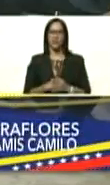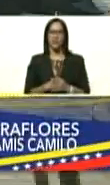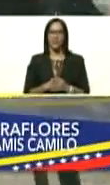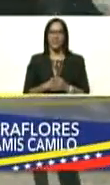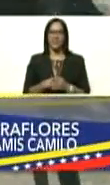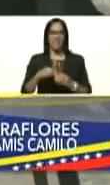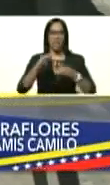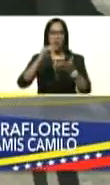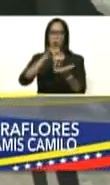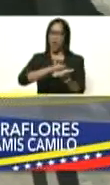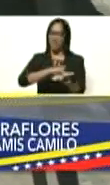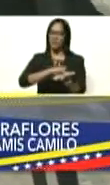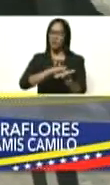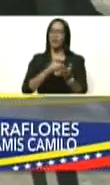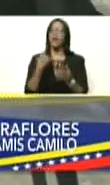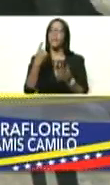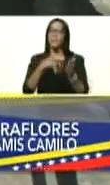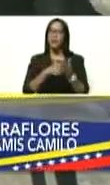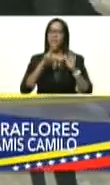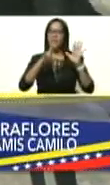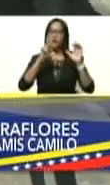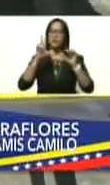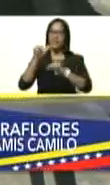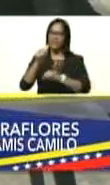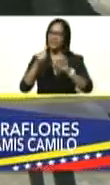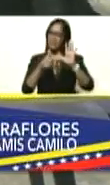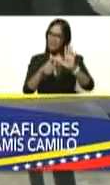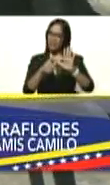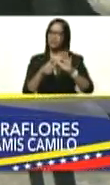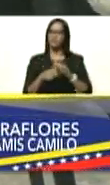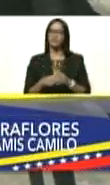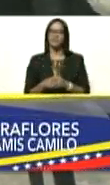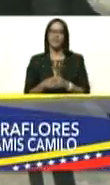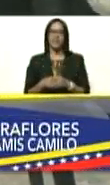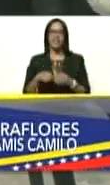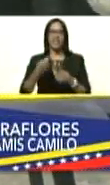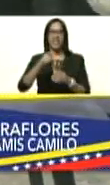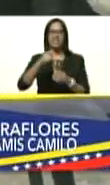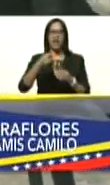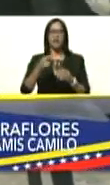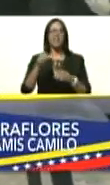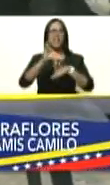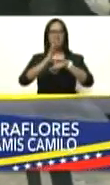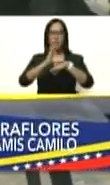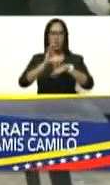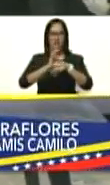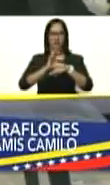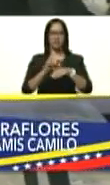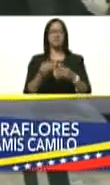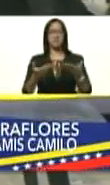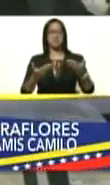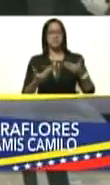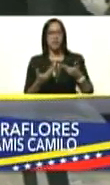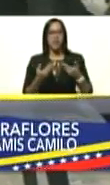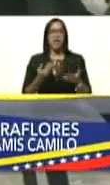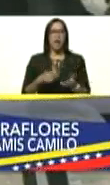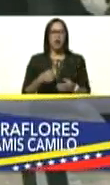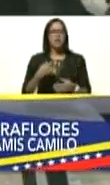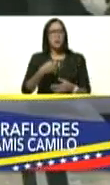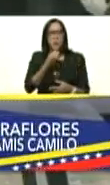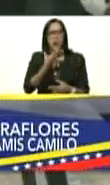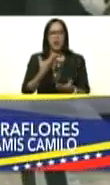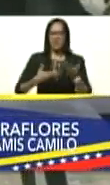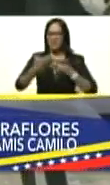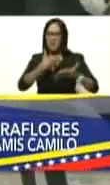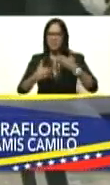Nueva York y en 1986 recibe la llave de la ciudad, una oportunidad para intercambiar precisamente